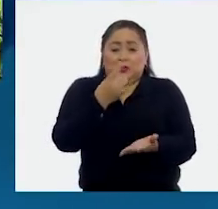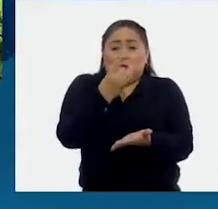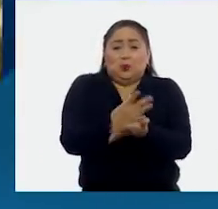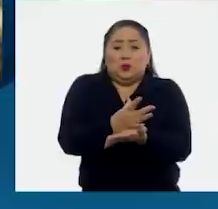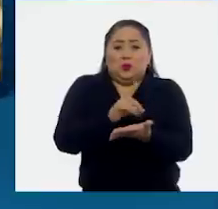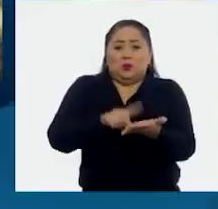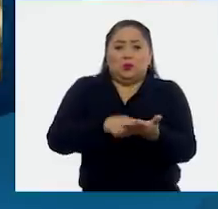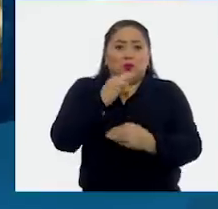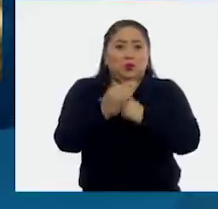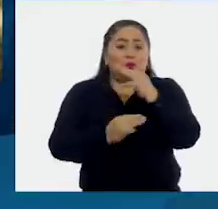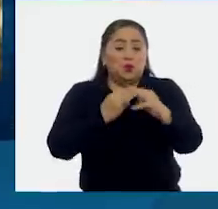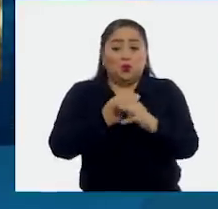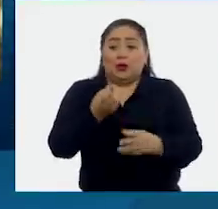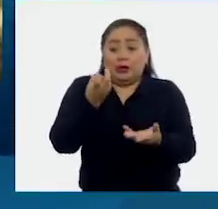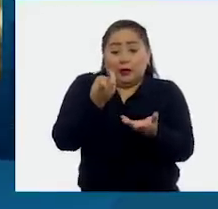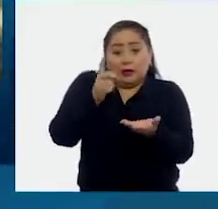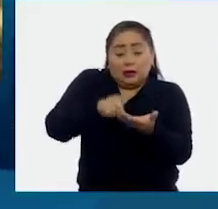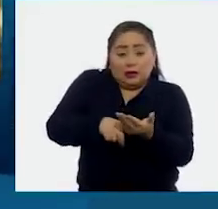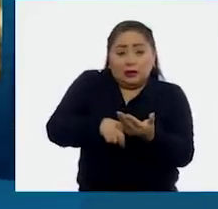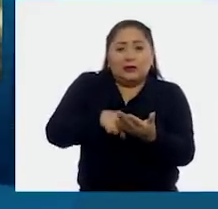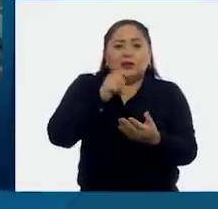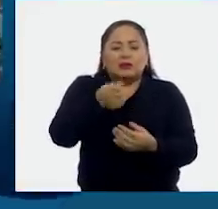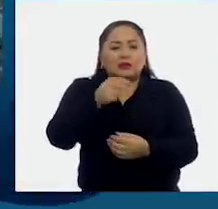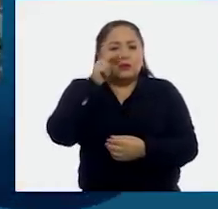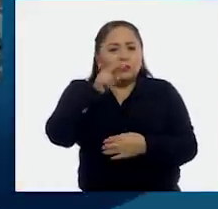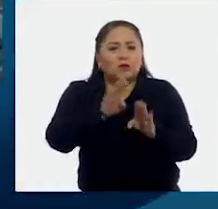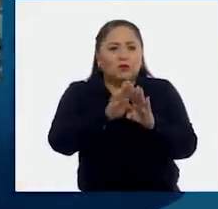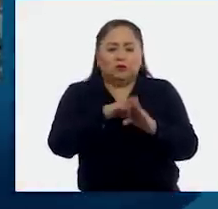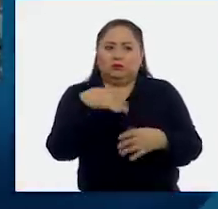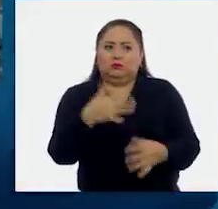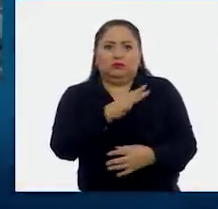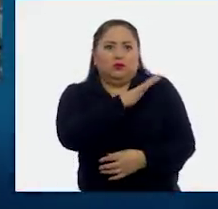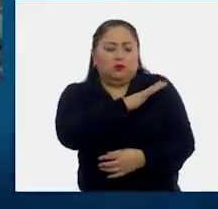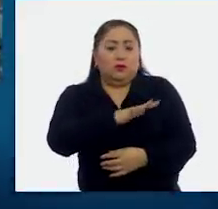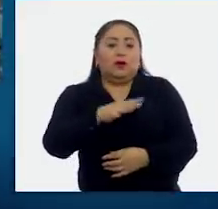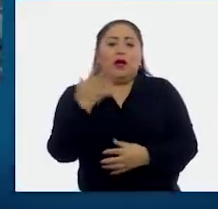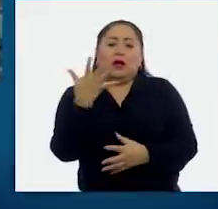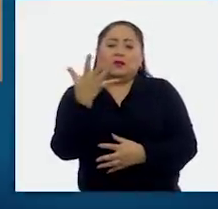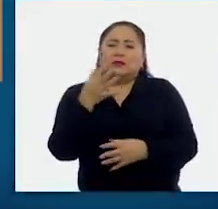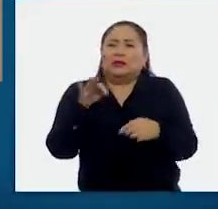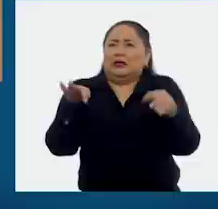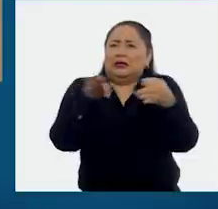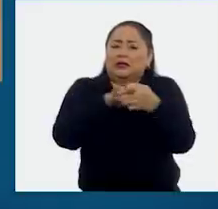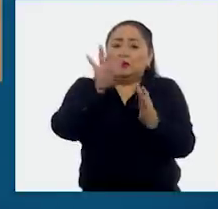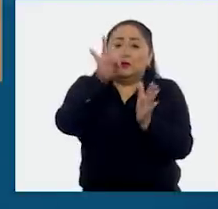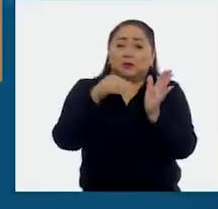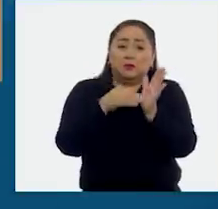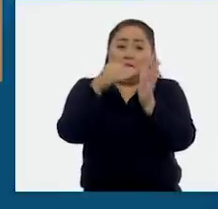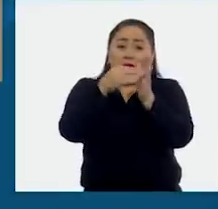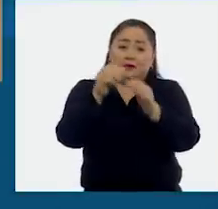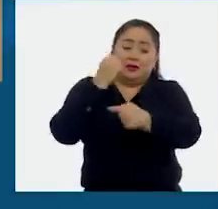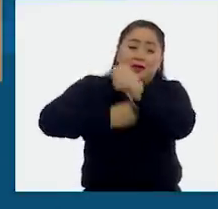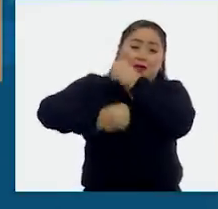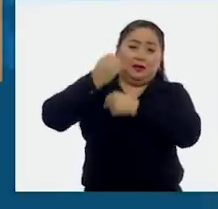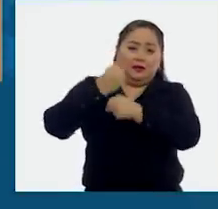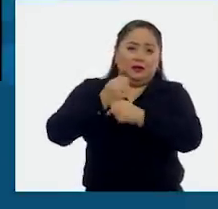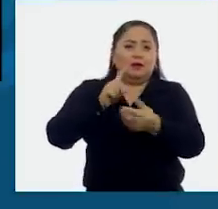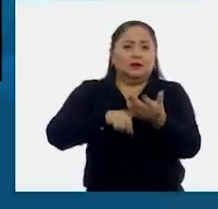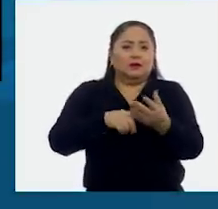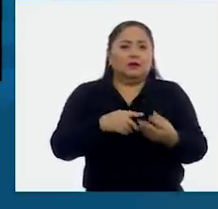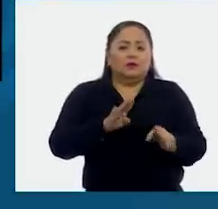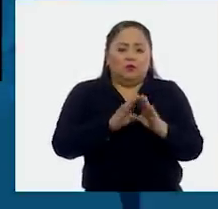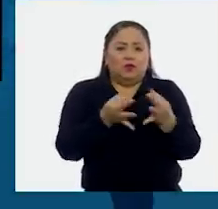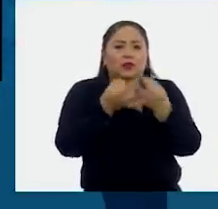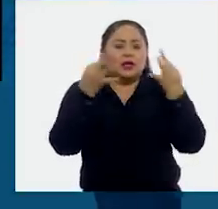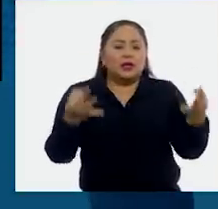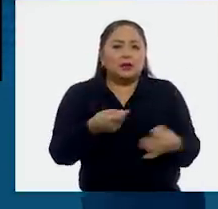nuestro planeta y en él se expresa de maneras formidables. Desde hace casi 4.000 millones de años apareció la vida en la